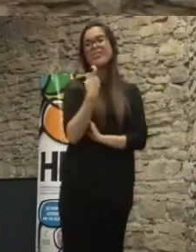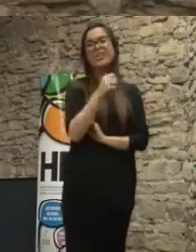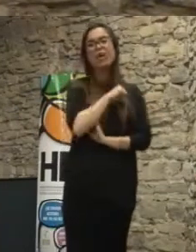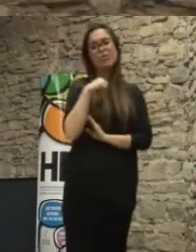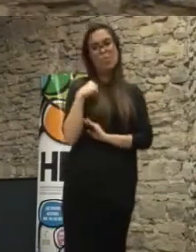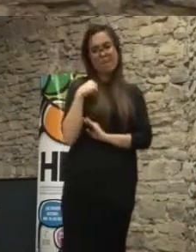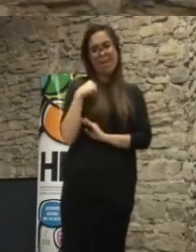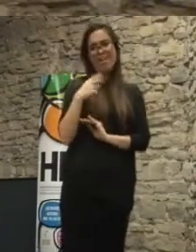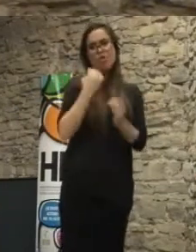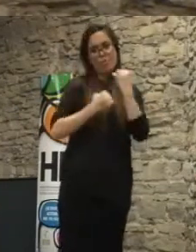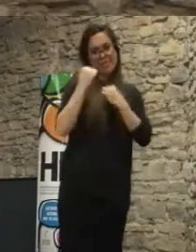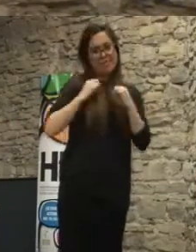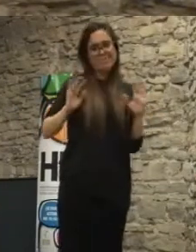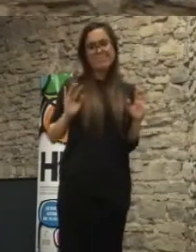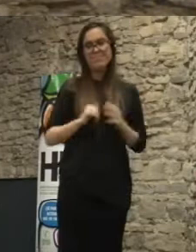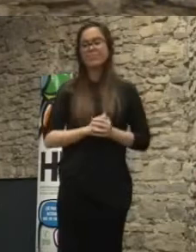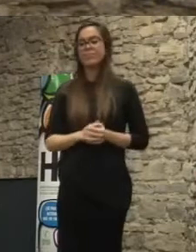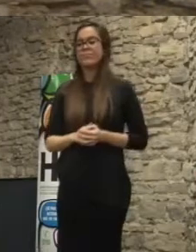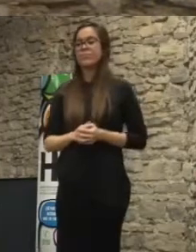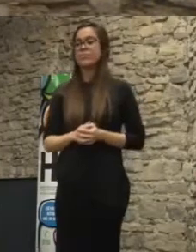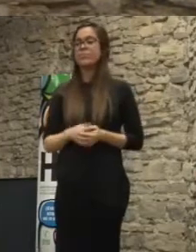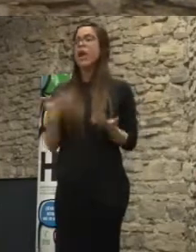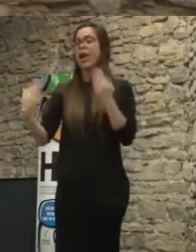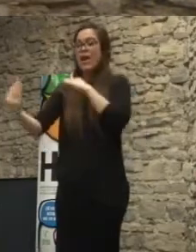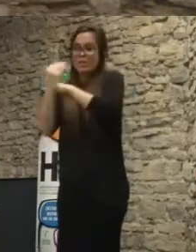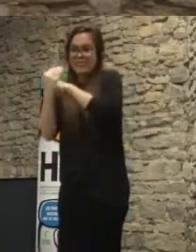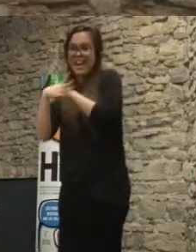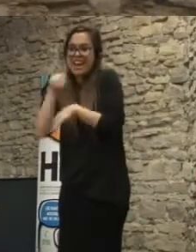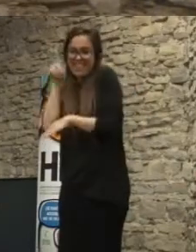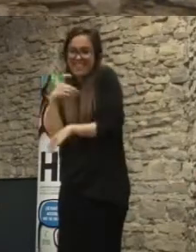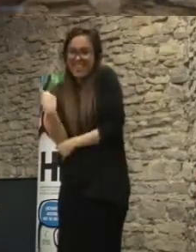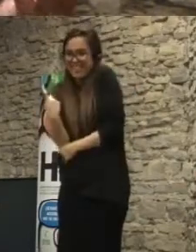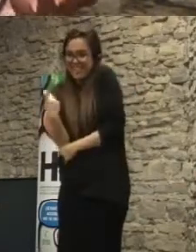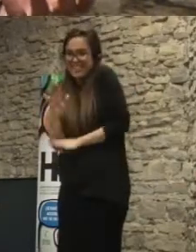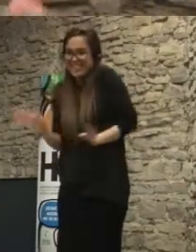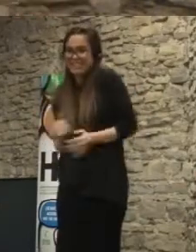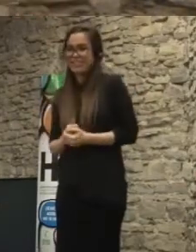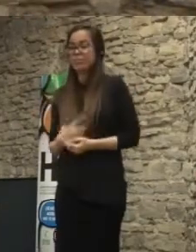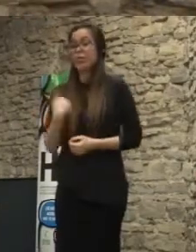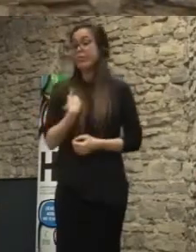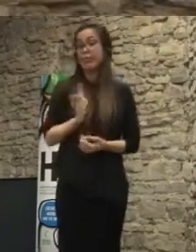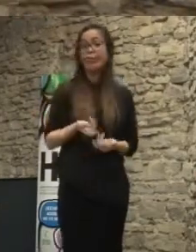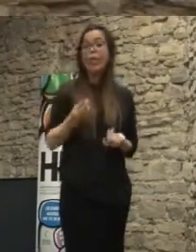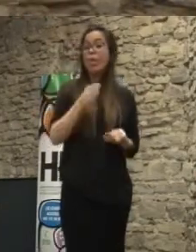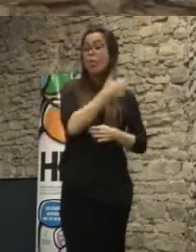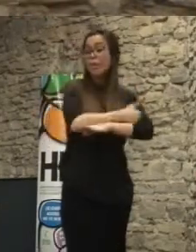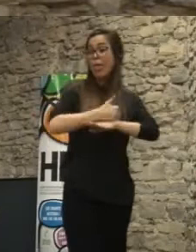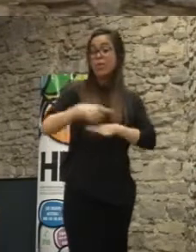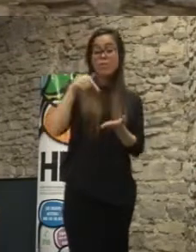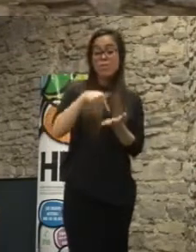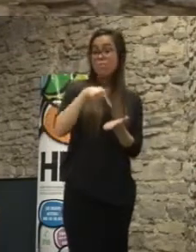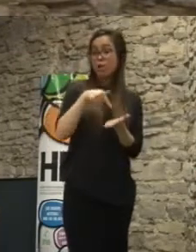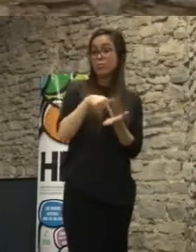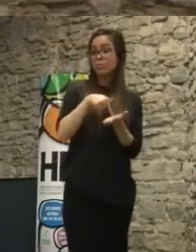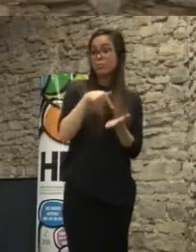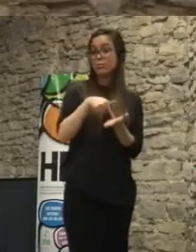¿no? Lo cual no quiere decir que las subvenciones no sean necesarias, porque yo como ciudadano pago impuestos y prefiero que mis impuestos